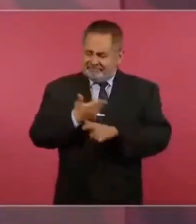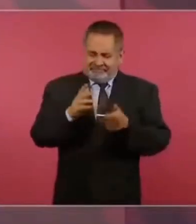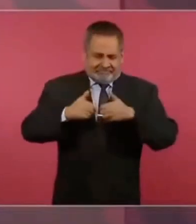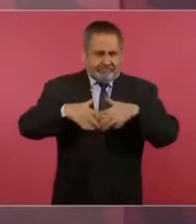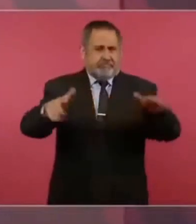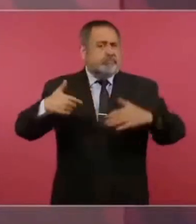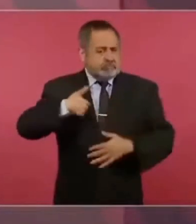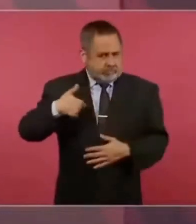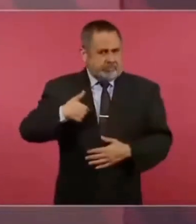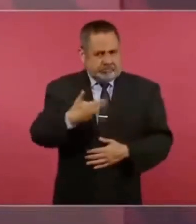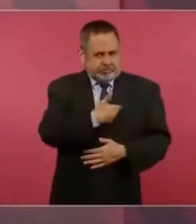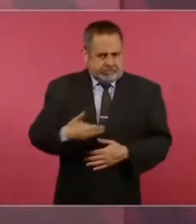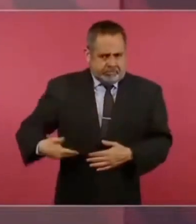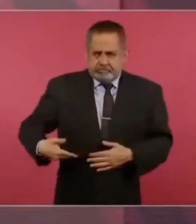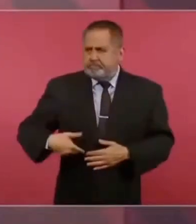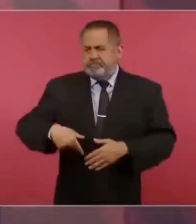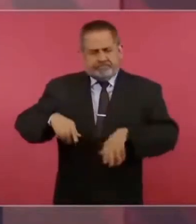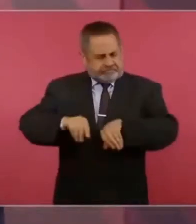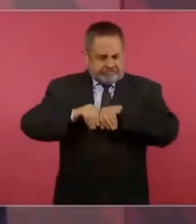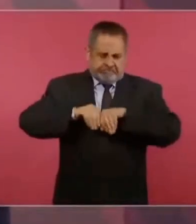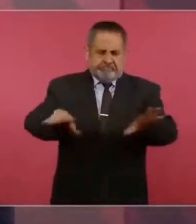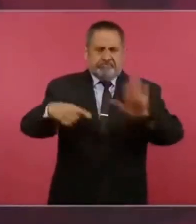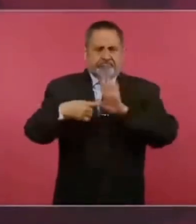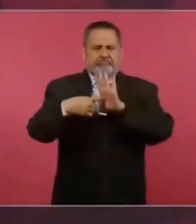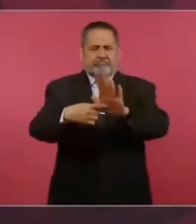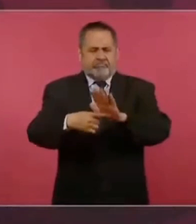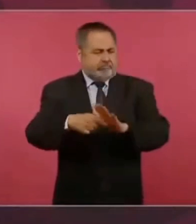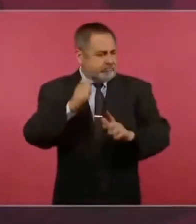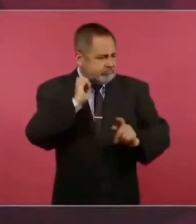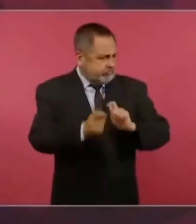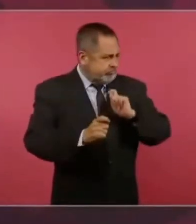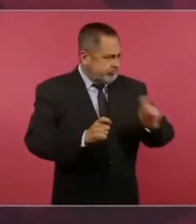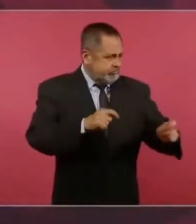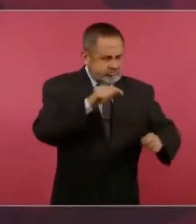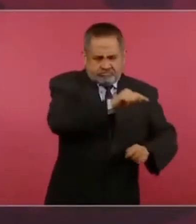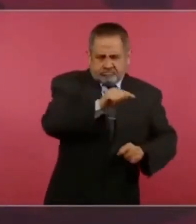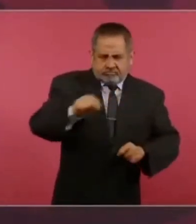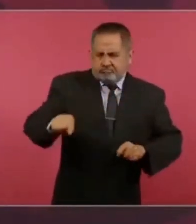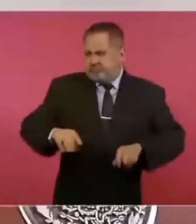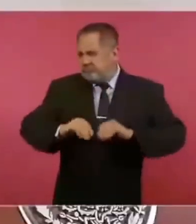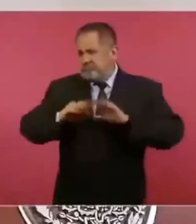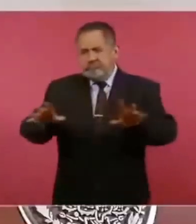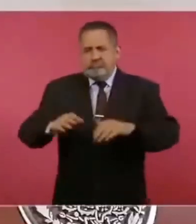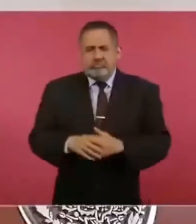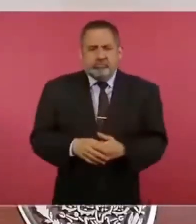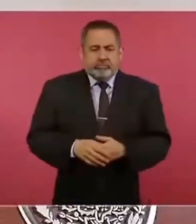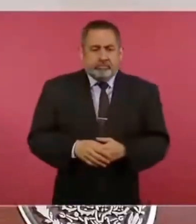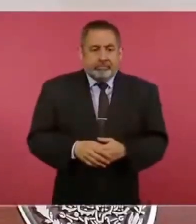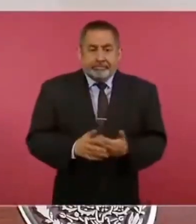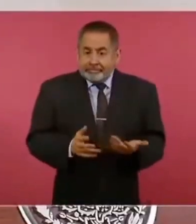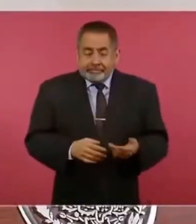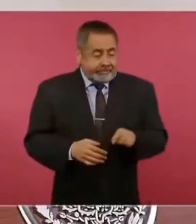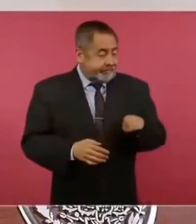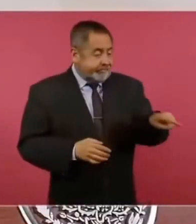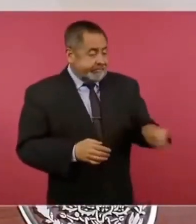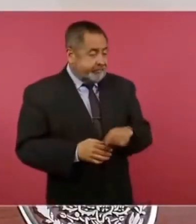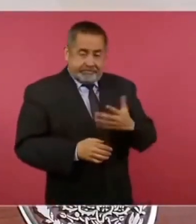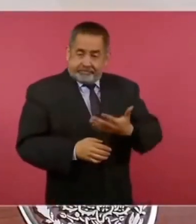que nosotros dimos a conocer de lo que se trataba, nadie sabía.